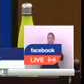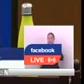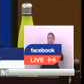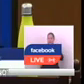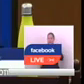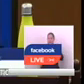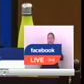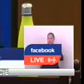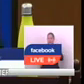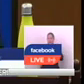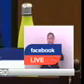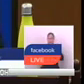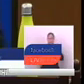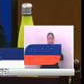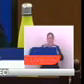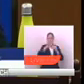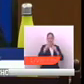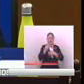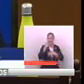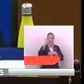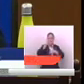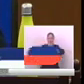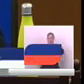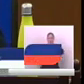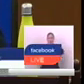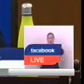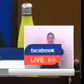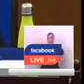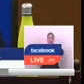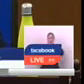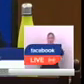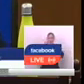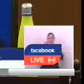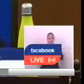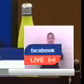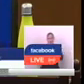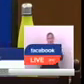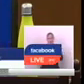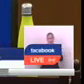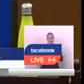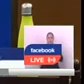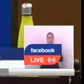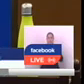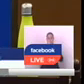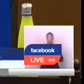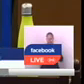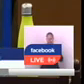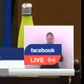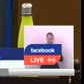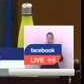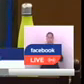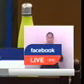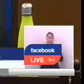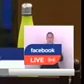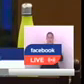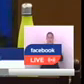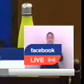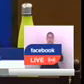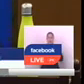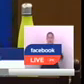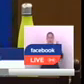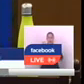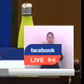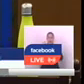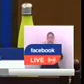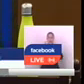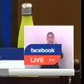que se descongestione mucho más temprano para ese día el tráfico vehicular. Por lo menos